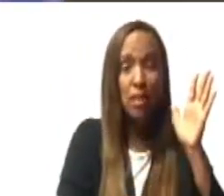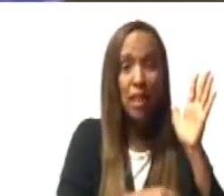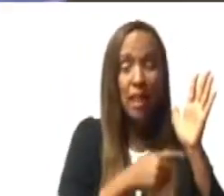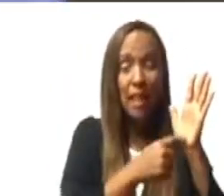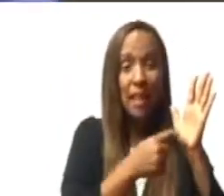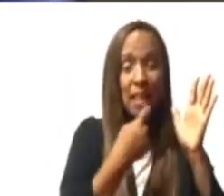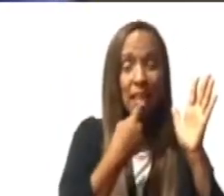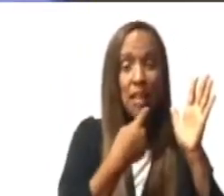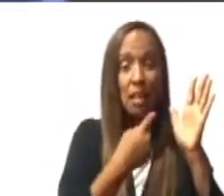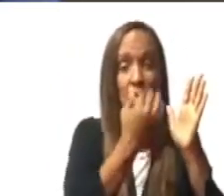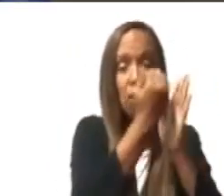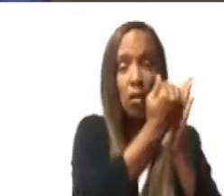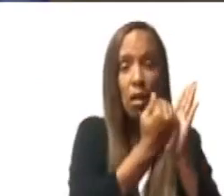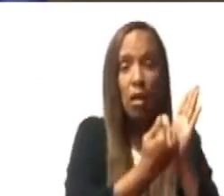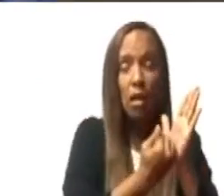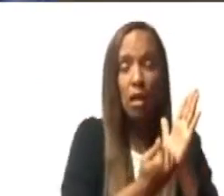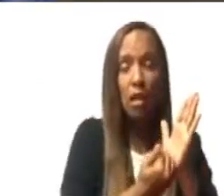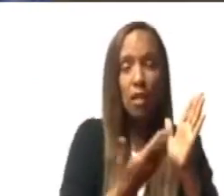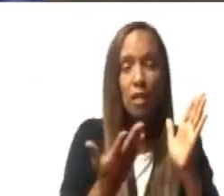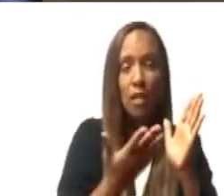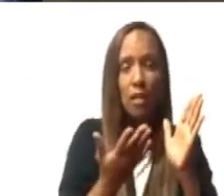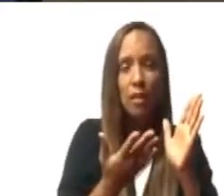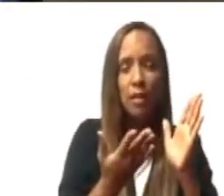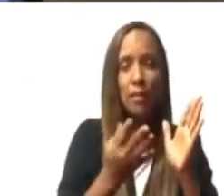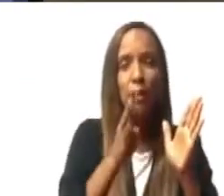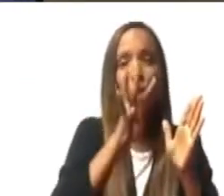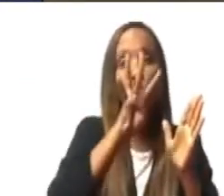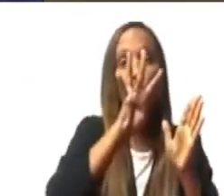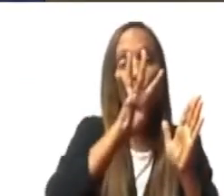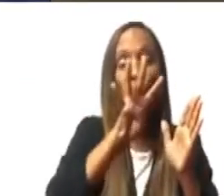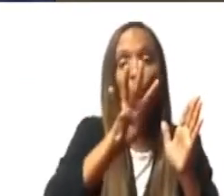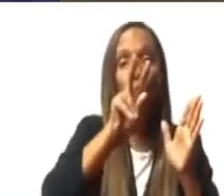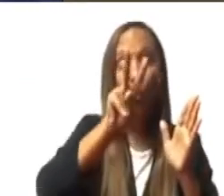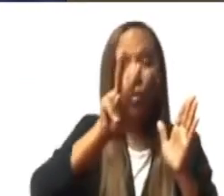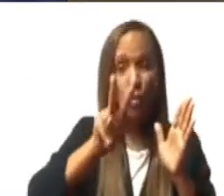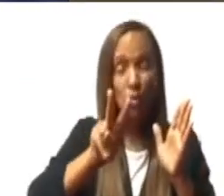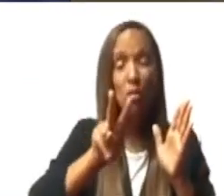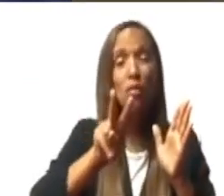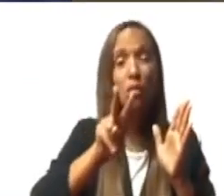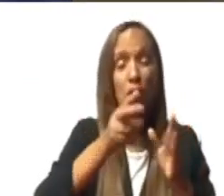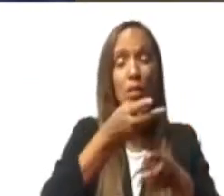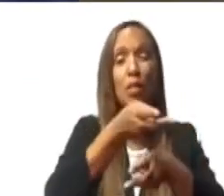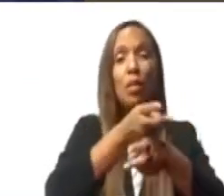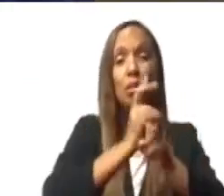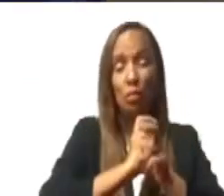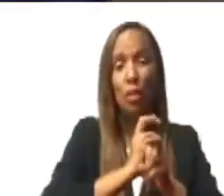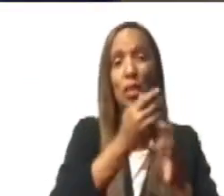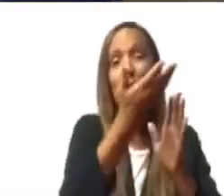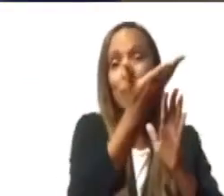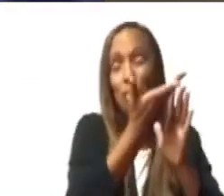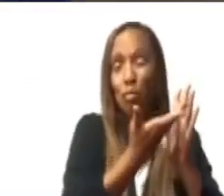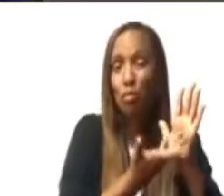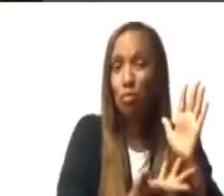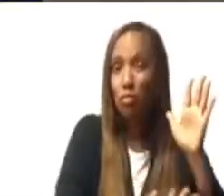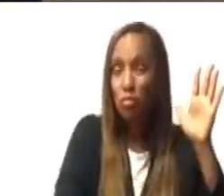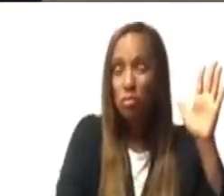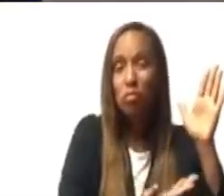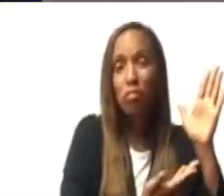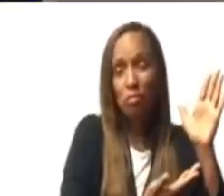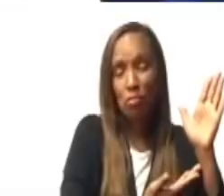préstamos para financiar el presupuesto complementario. Buenas tardes, diputados y